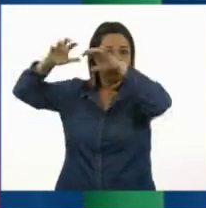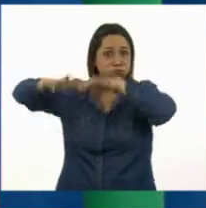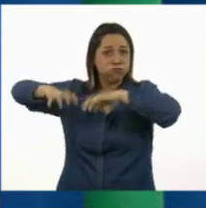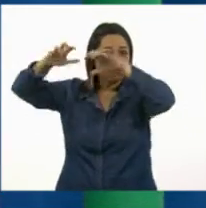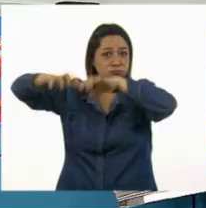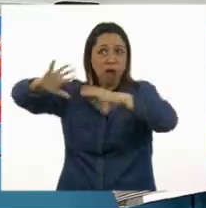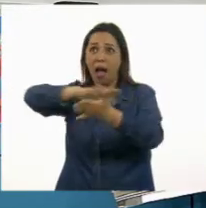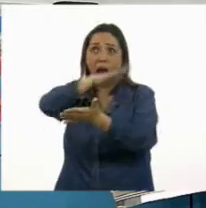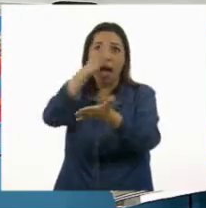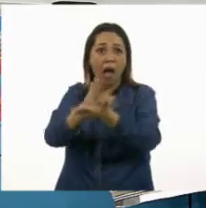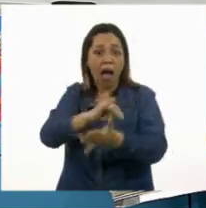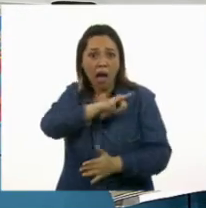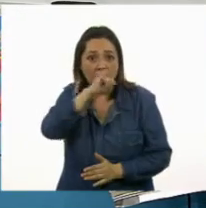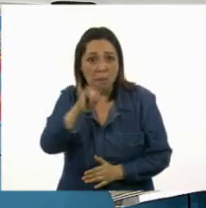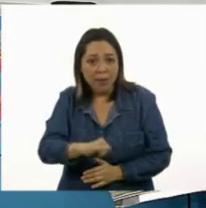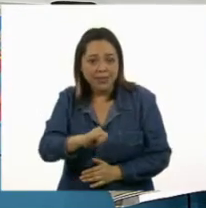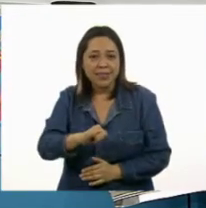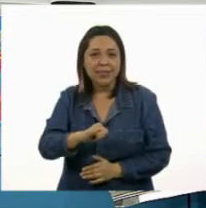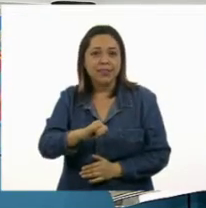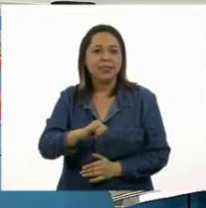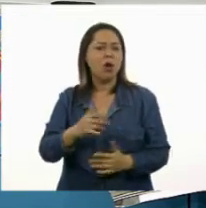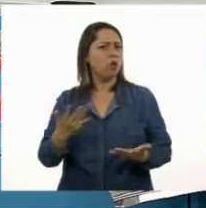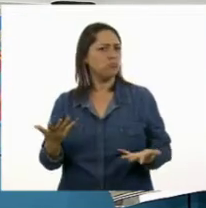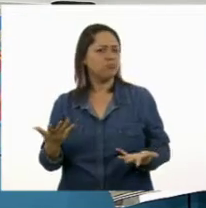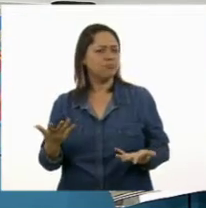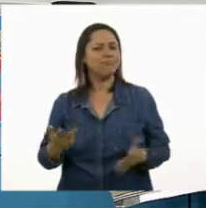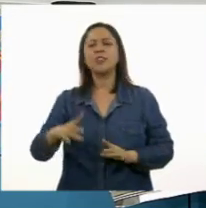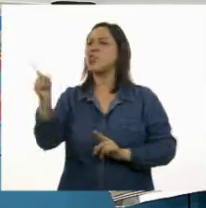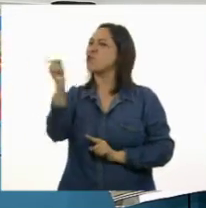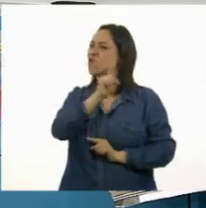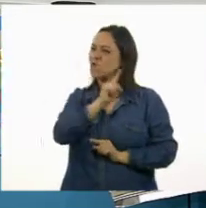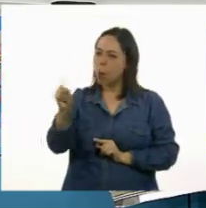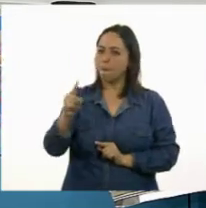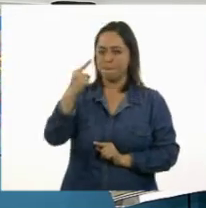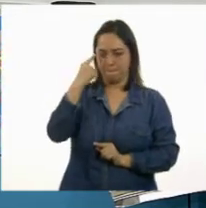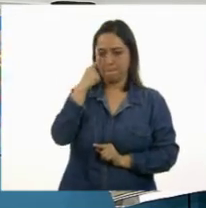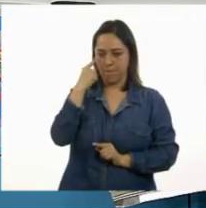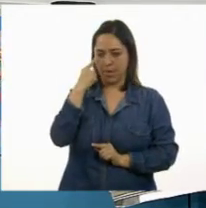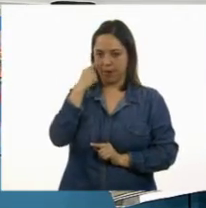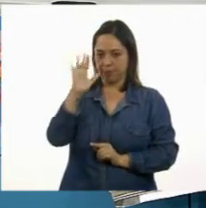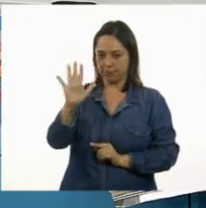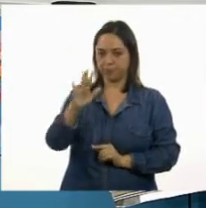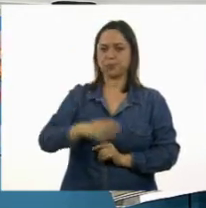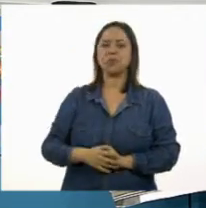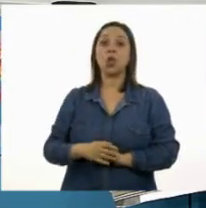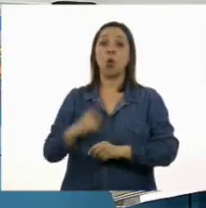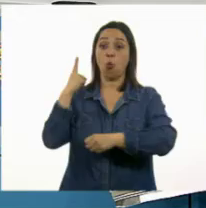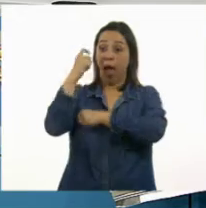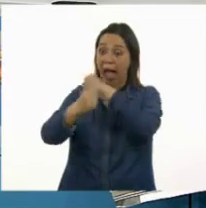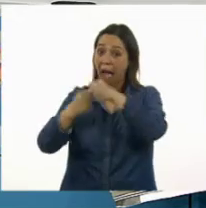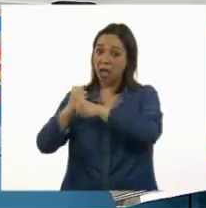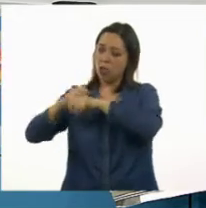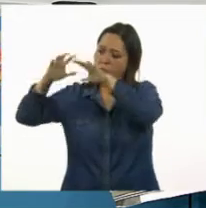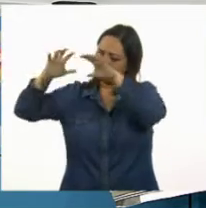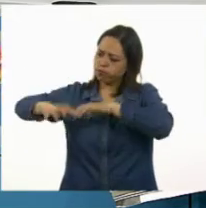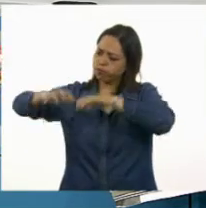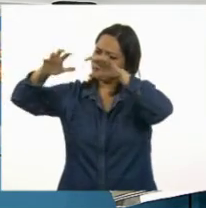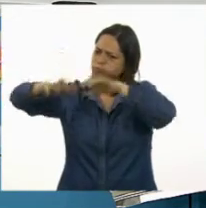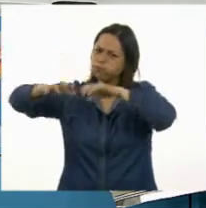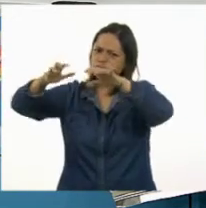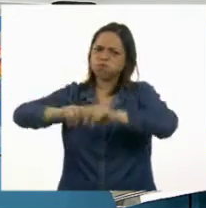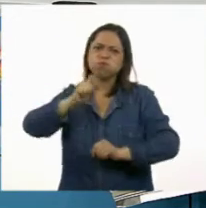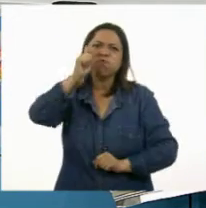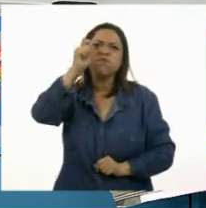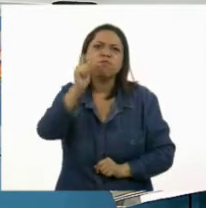profesor? Mira, no exactamente, Ale. Mira, al decir que llueve todo el año, hacemos referencia a